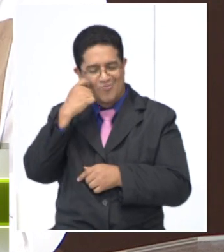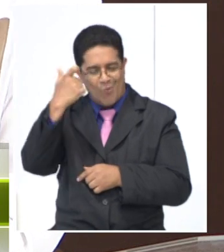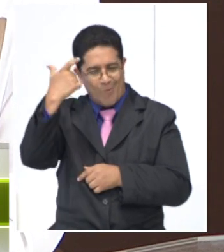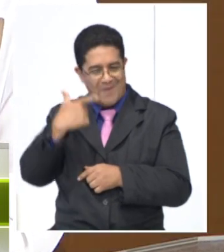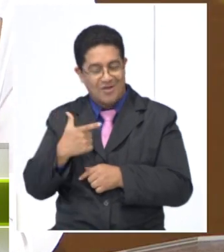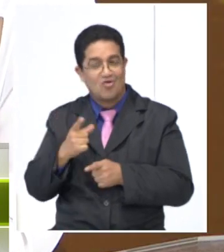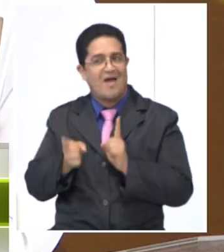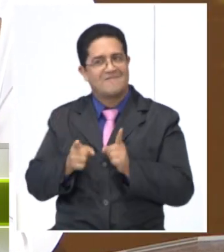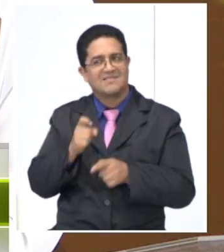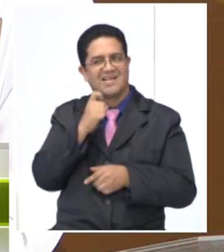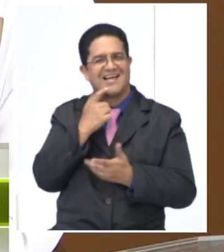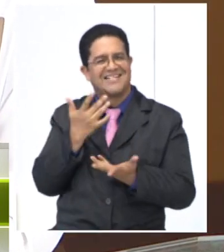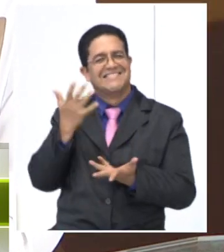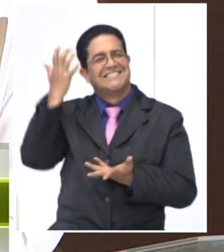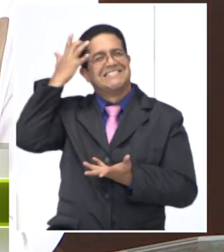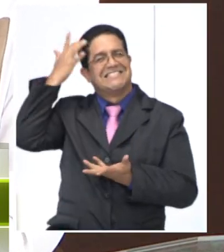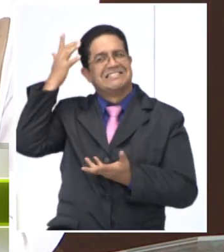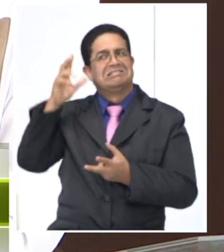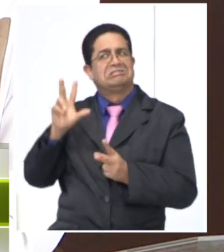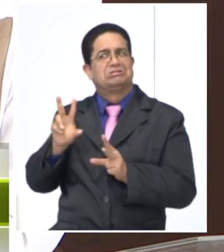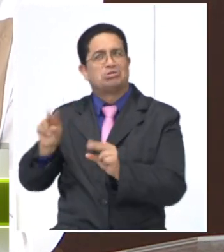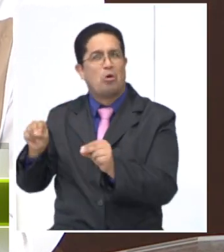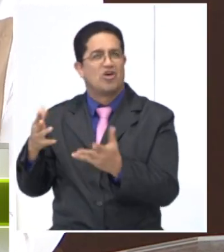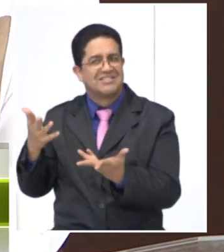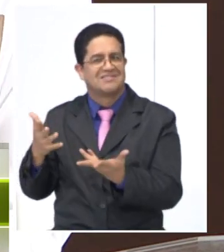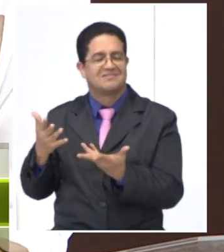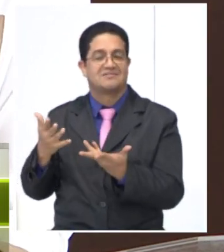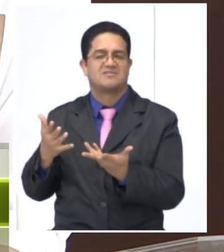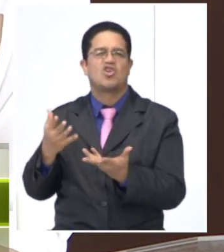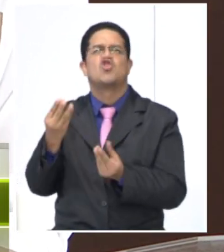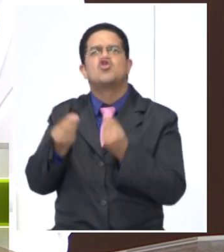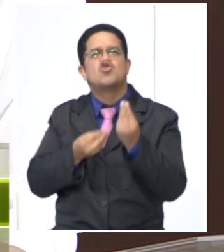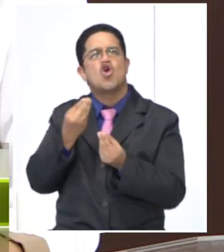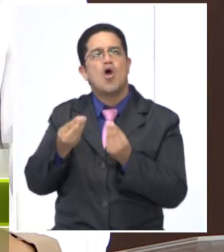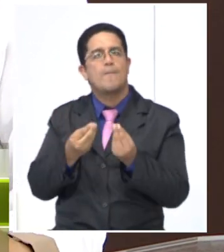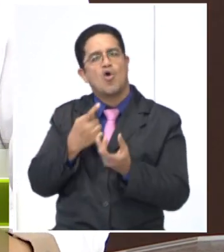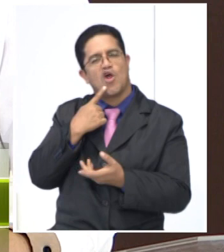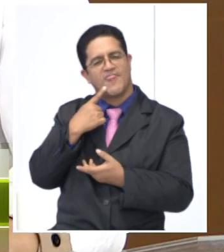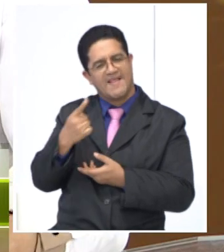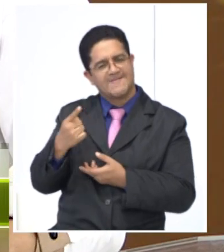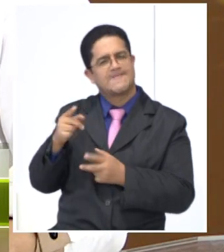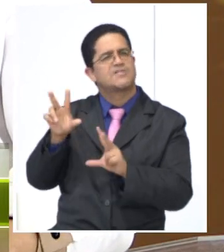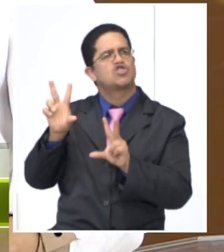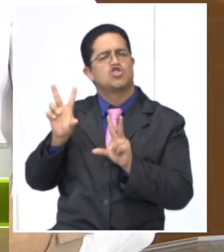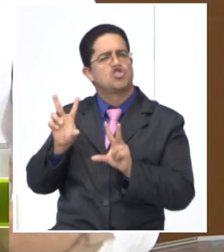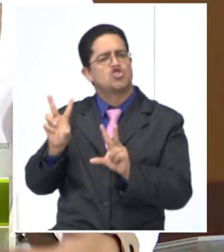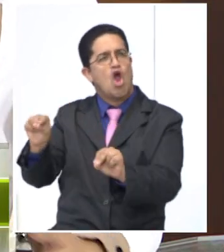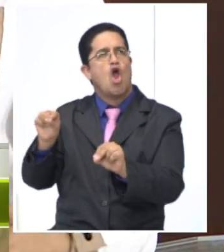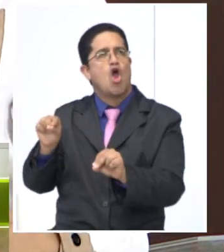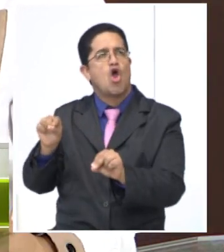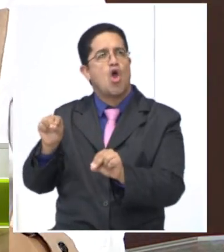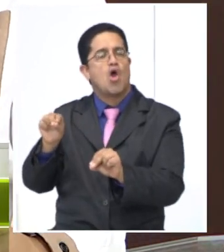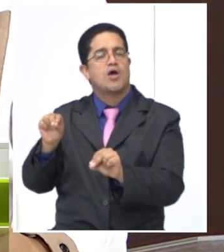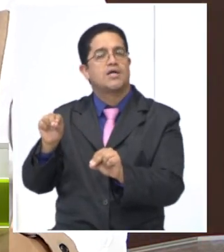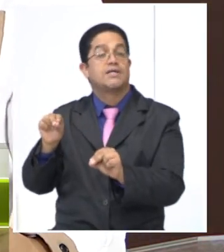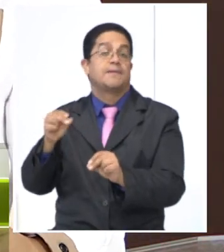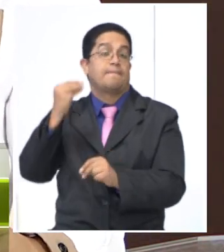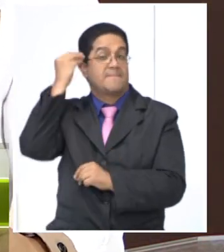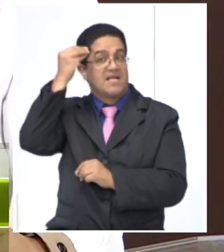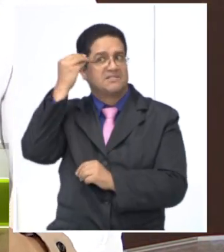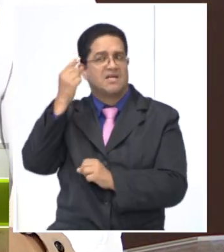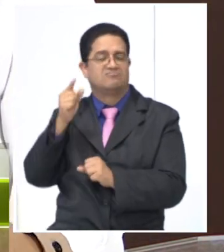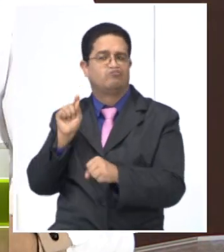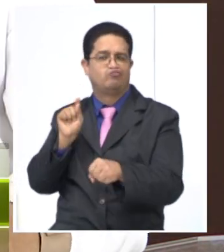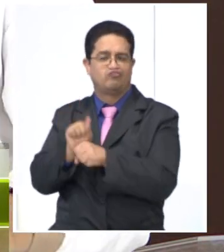veces nos cuesta un poco decir que no y a veces cómo hacerlo de una manera asertiva de y no caer también en el